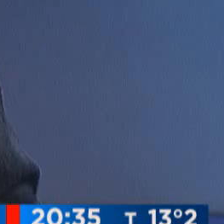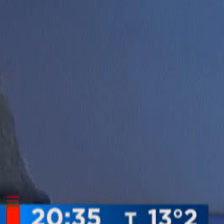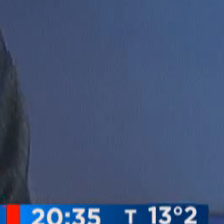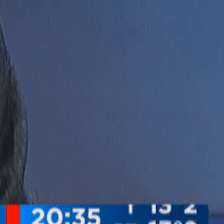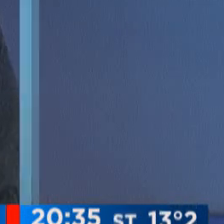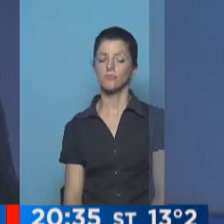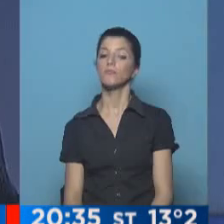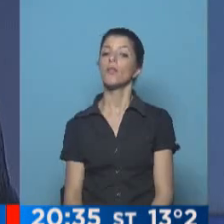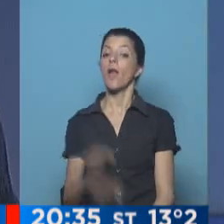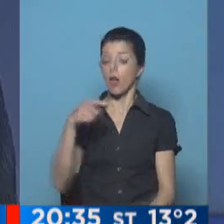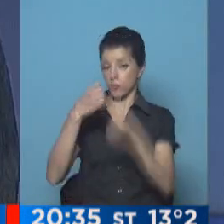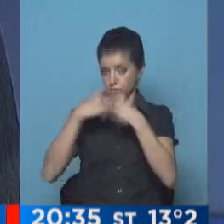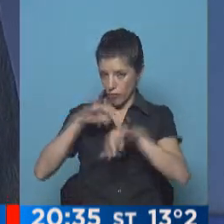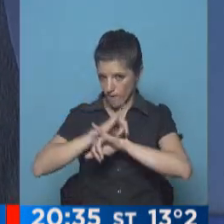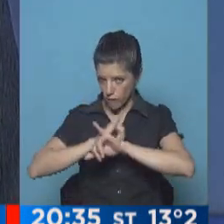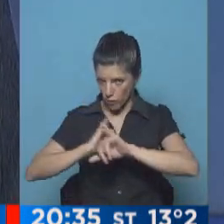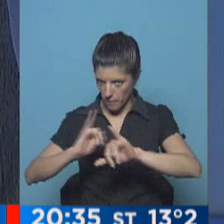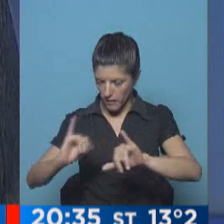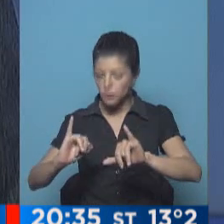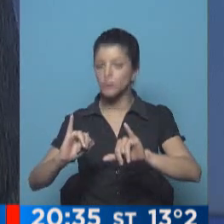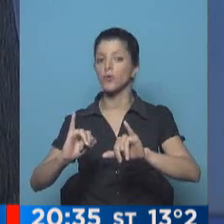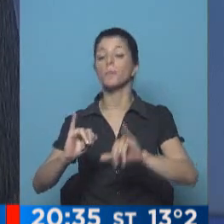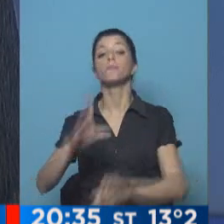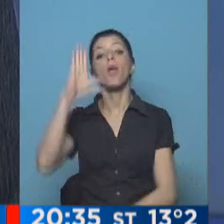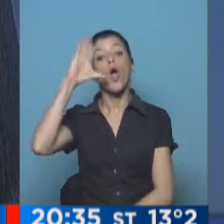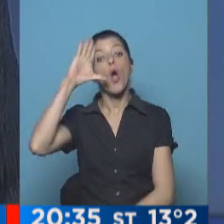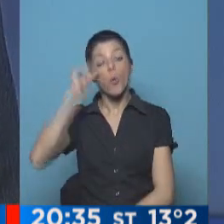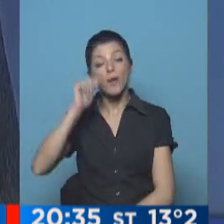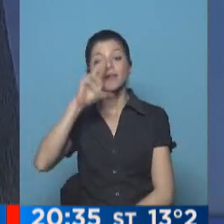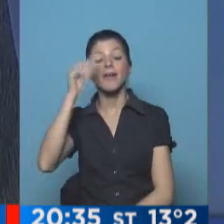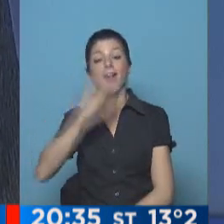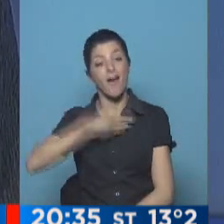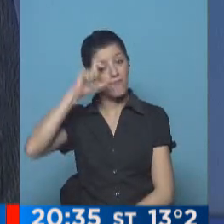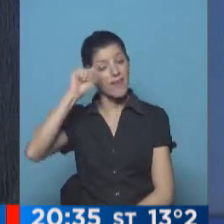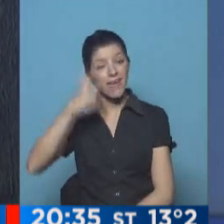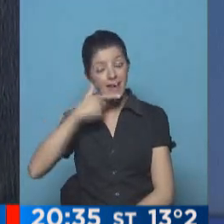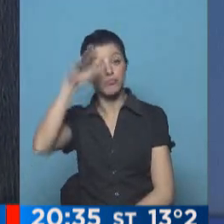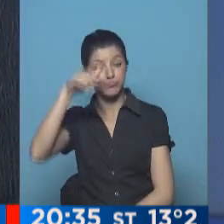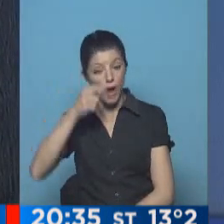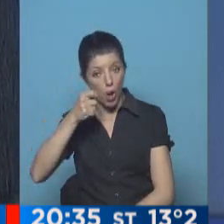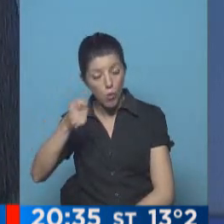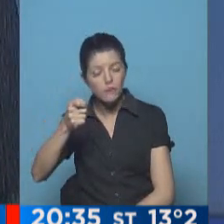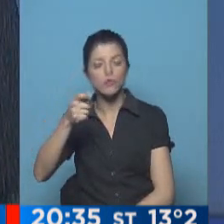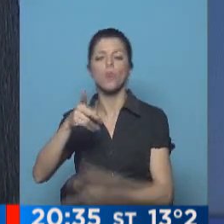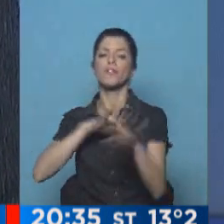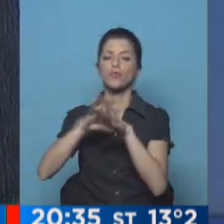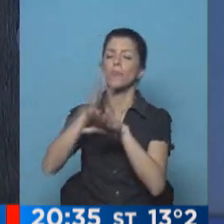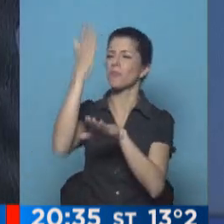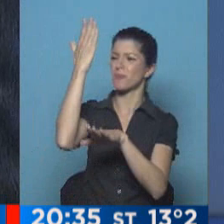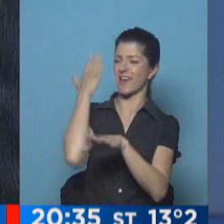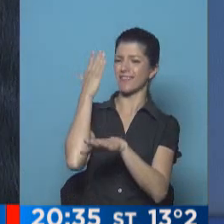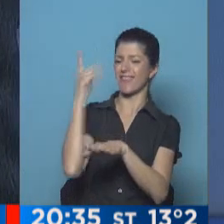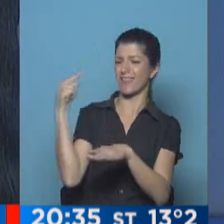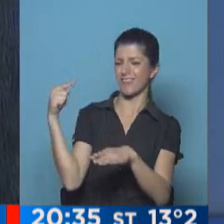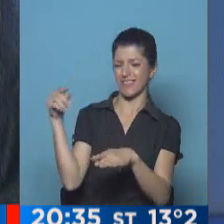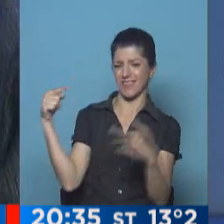abrimos este bloque con esta información el juez rafecas eleva a juicio una causa por delitos de lesa humanidad contra